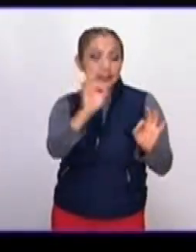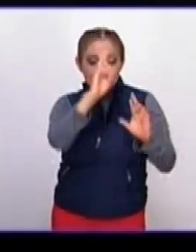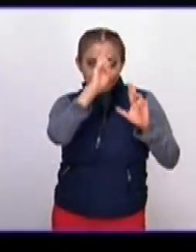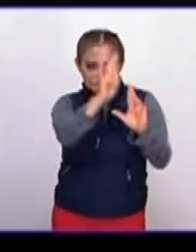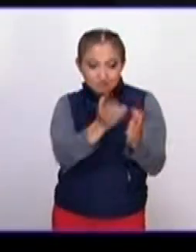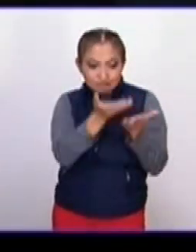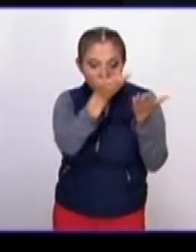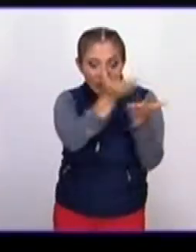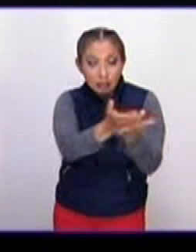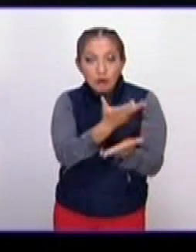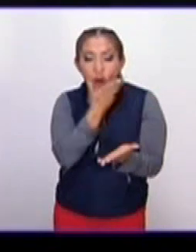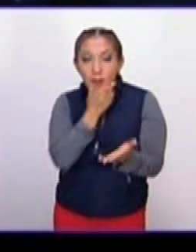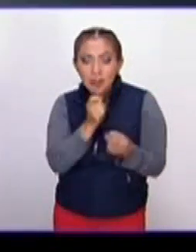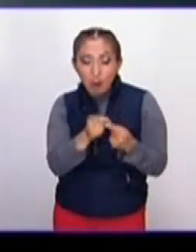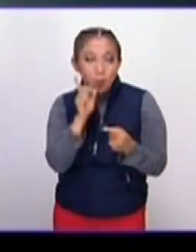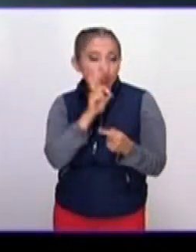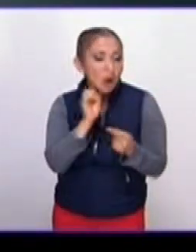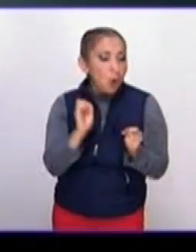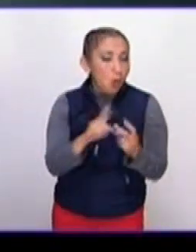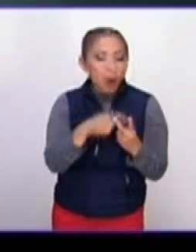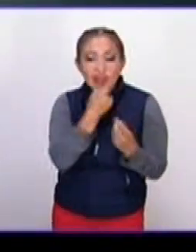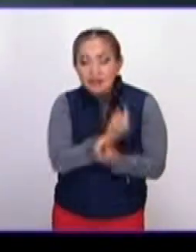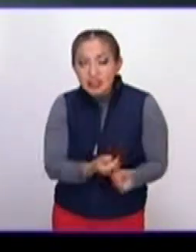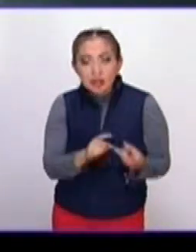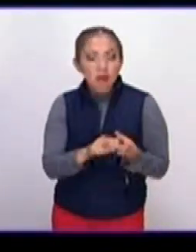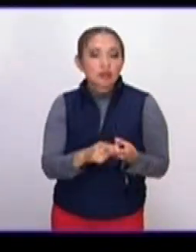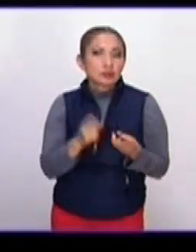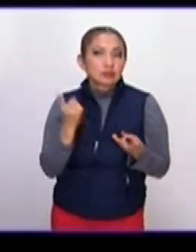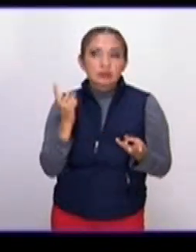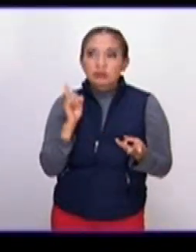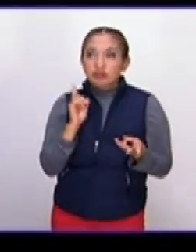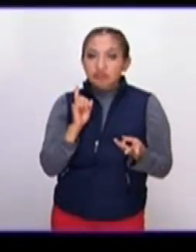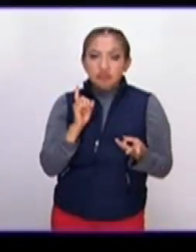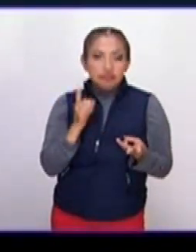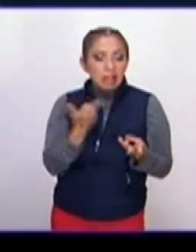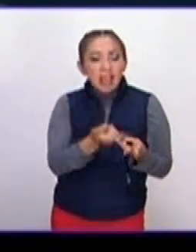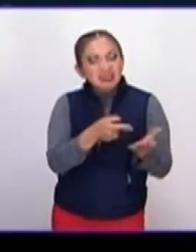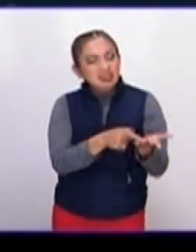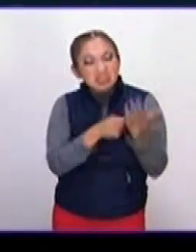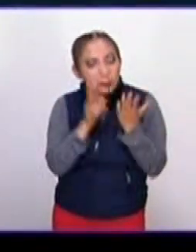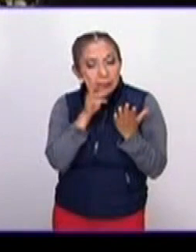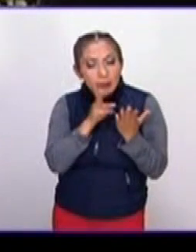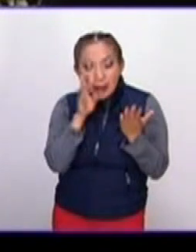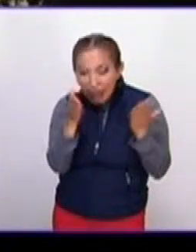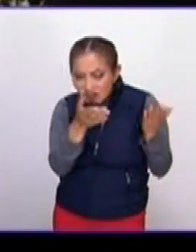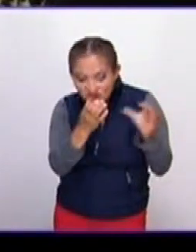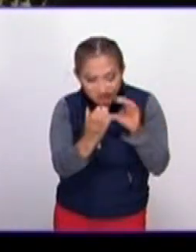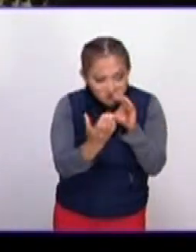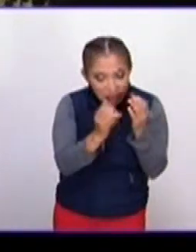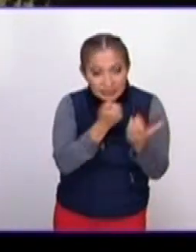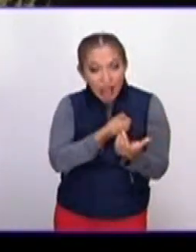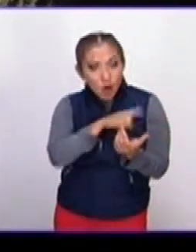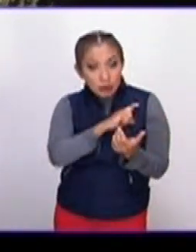ritual, son masculinos, femeninos, infantiles, qué muestras presentan de su